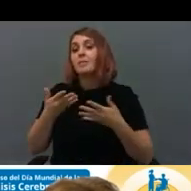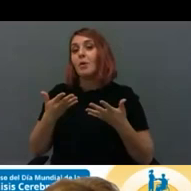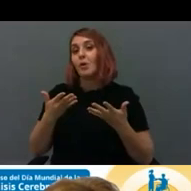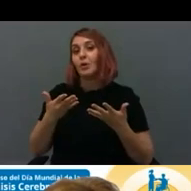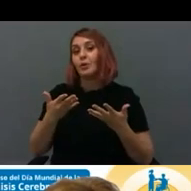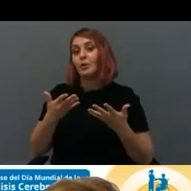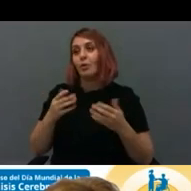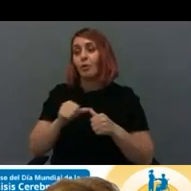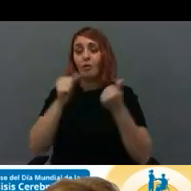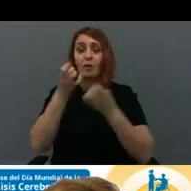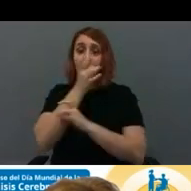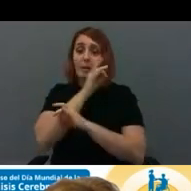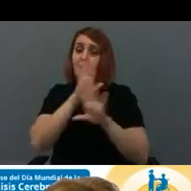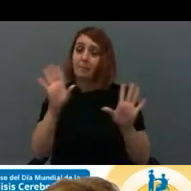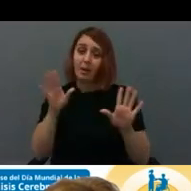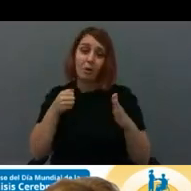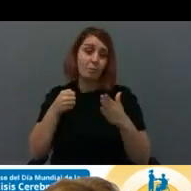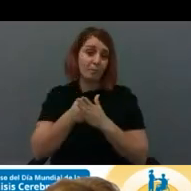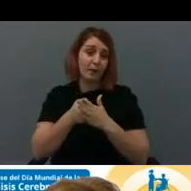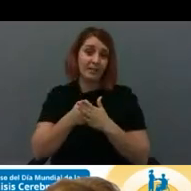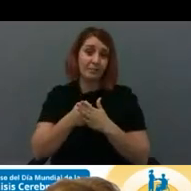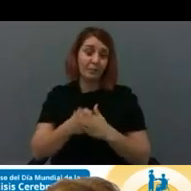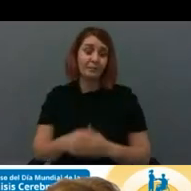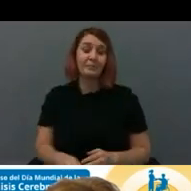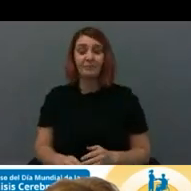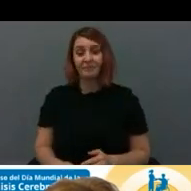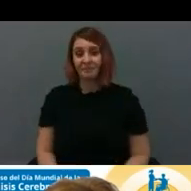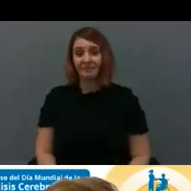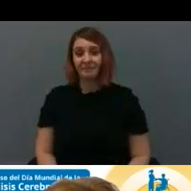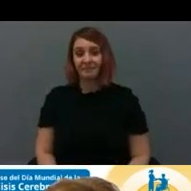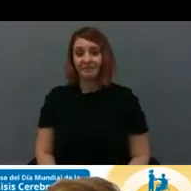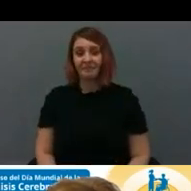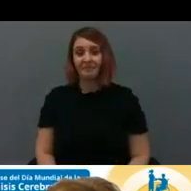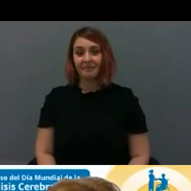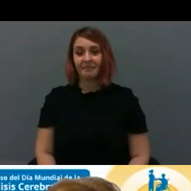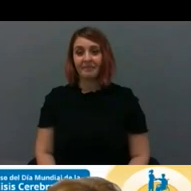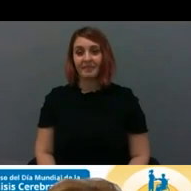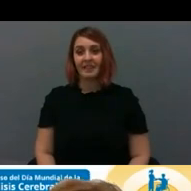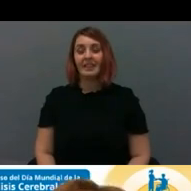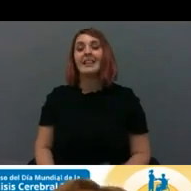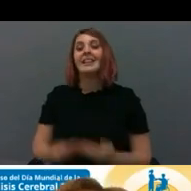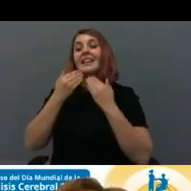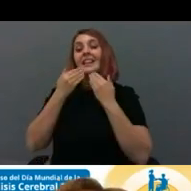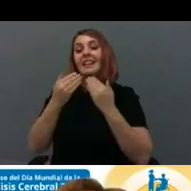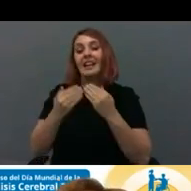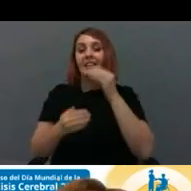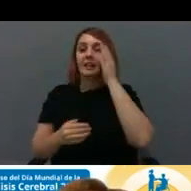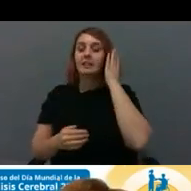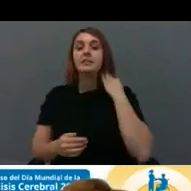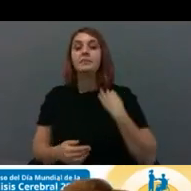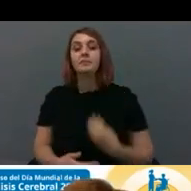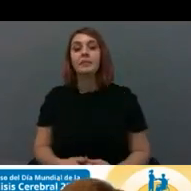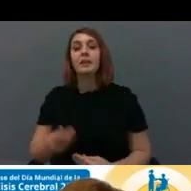de la mejor manera posible y con la mejor intención. Gracias, Victoria. Me dicen desde la organización